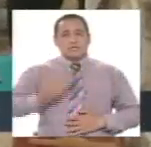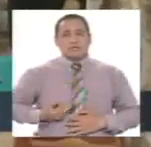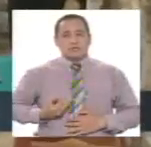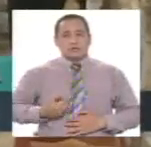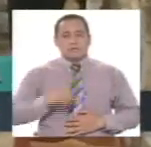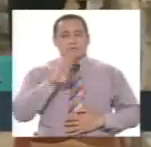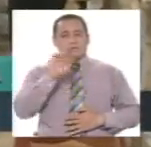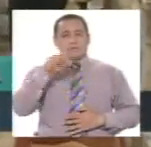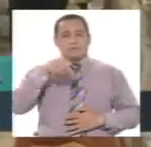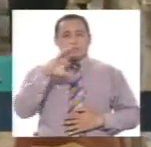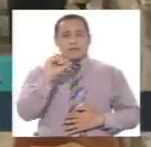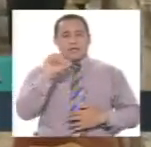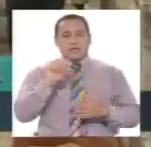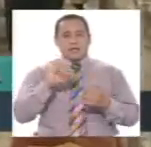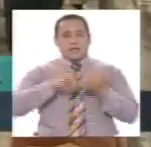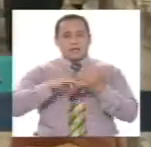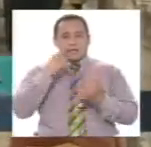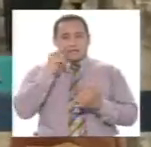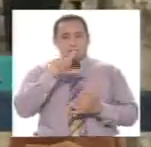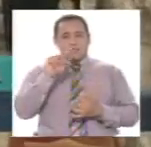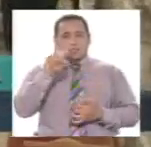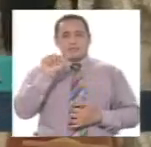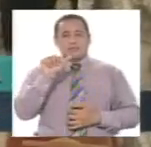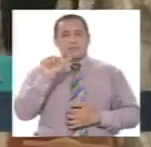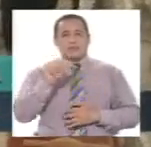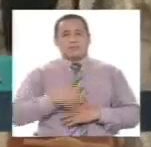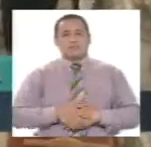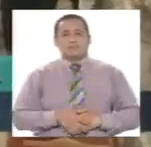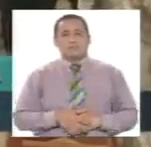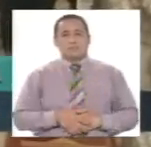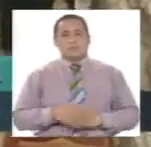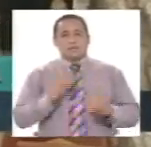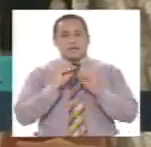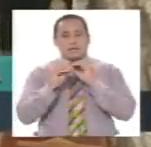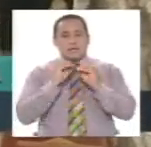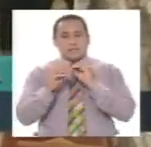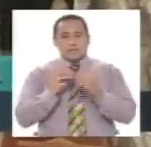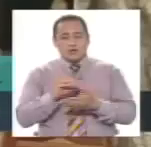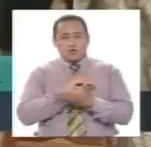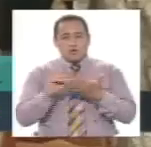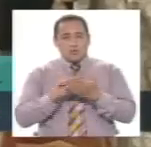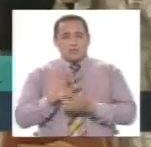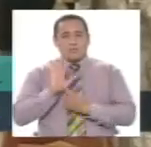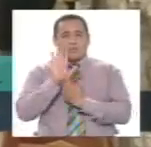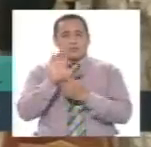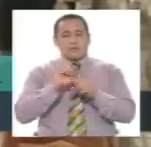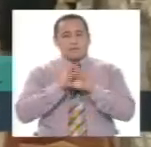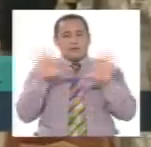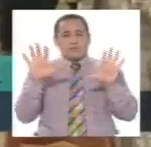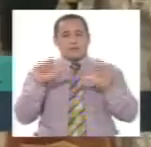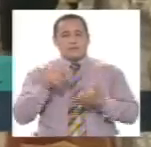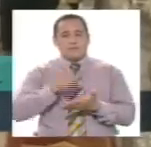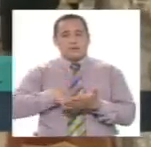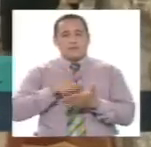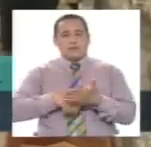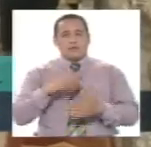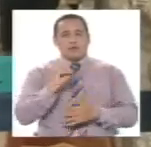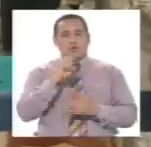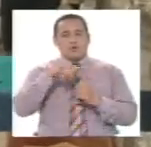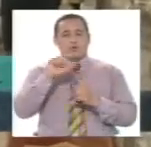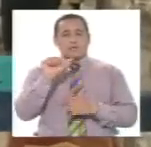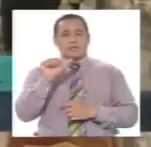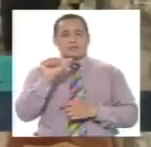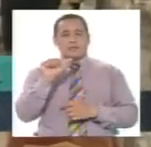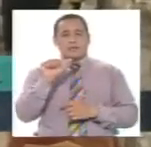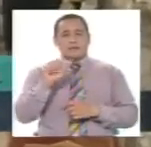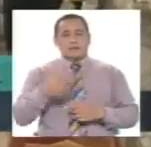señora Blanca Magali Silva Velarde Álvarez. Regístrese, comuníquese y publíquese. Firma Ollanta